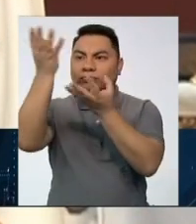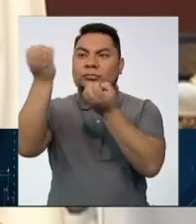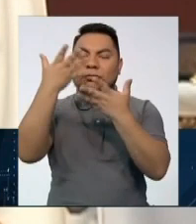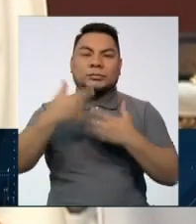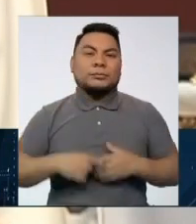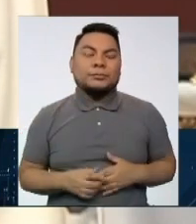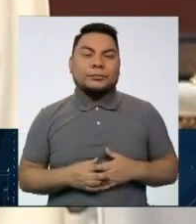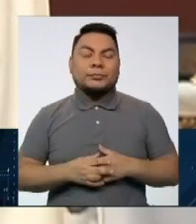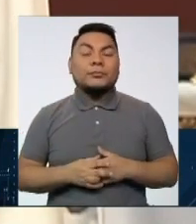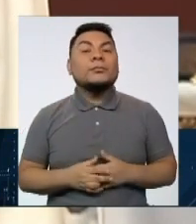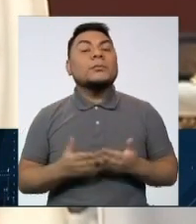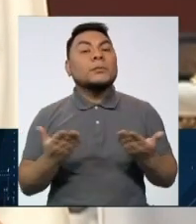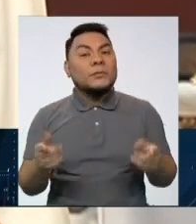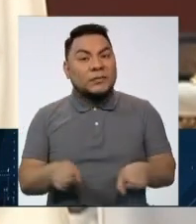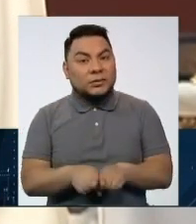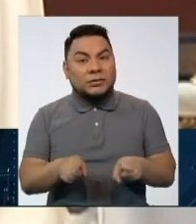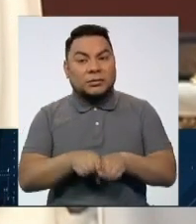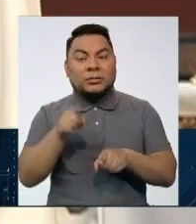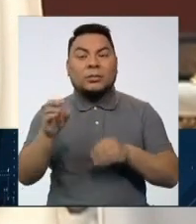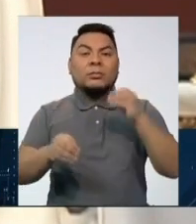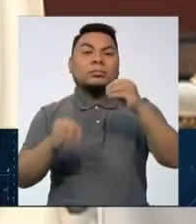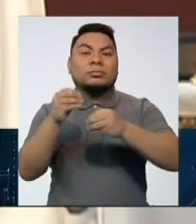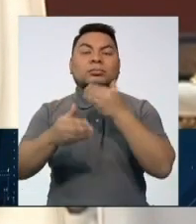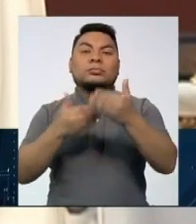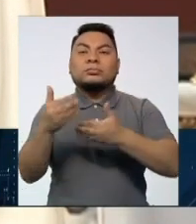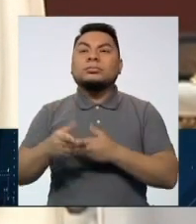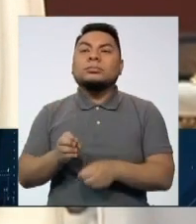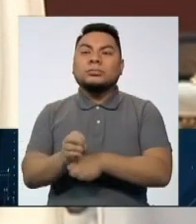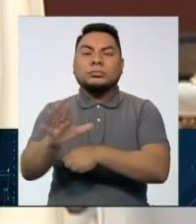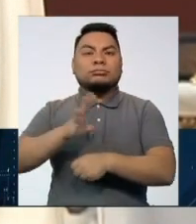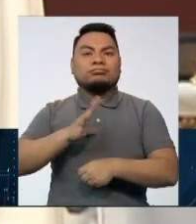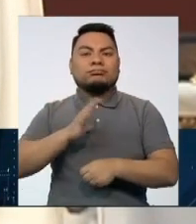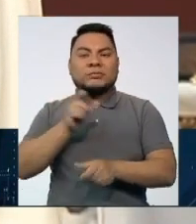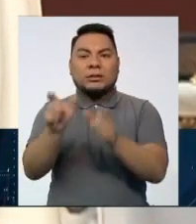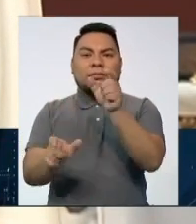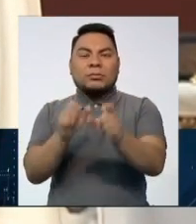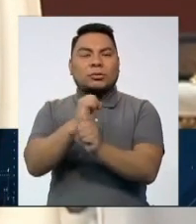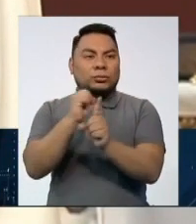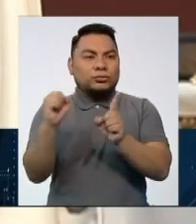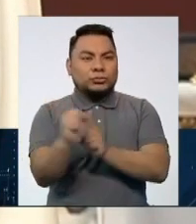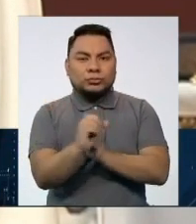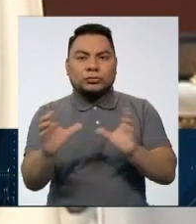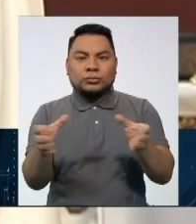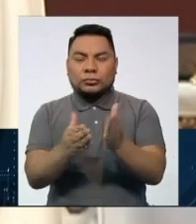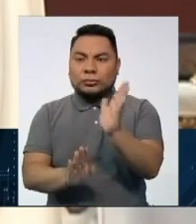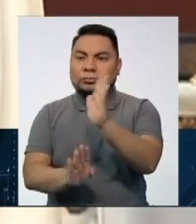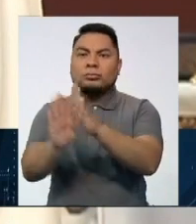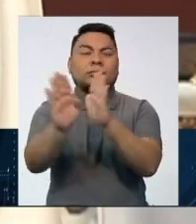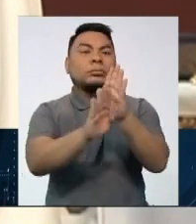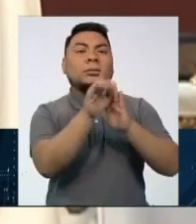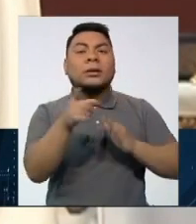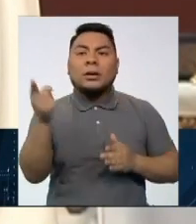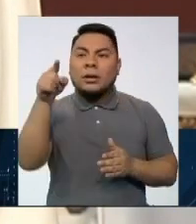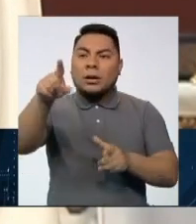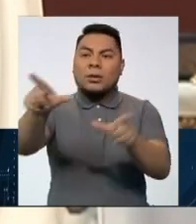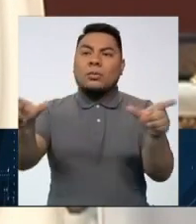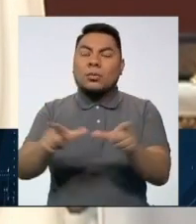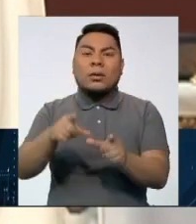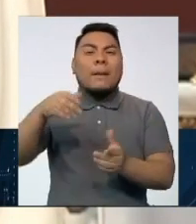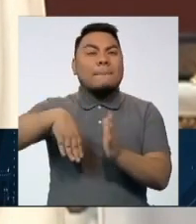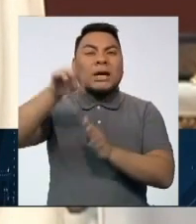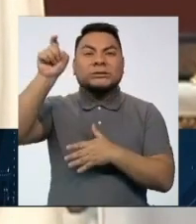desconocidos, donde se construyen civilizaciones, donde hay mayor necesidad y otros no pueden